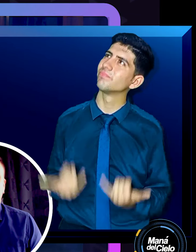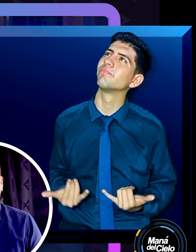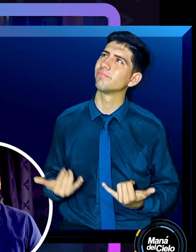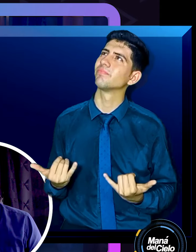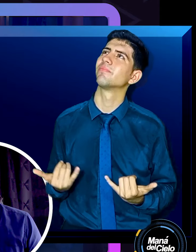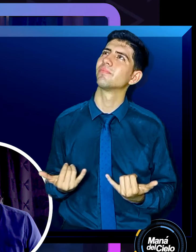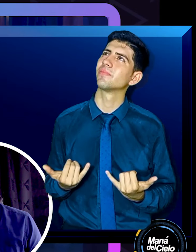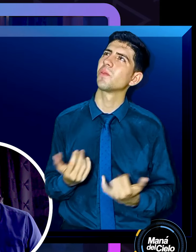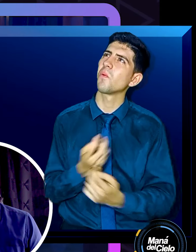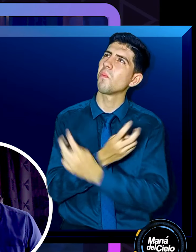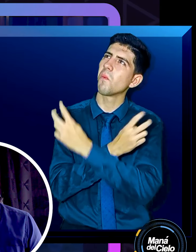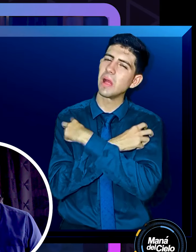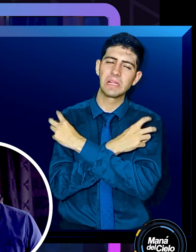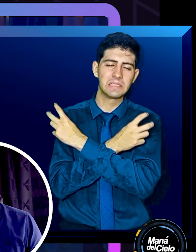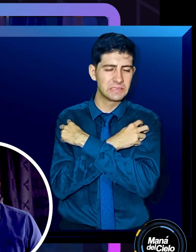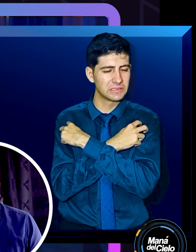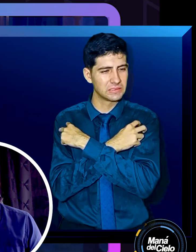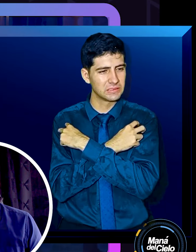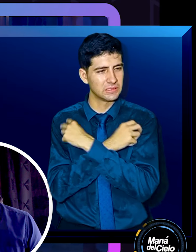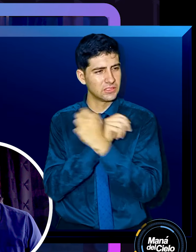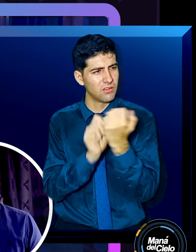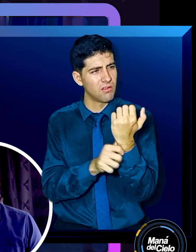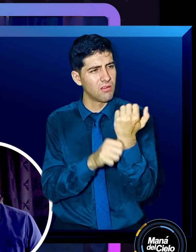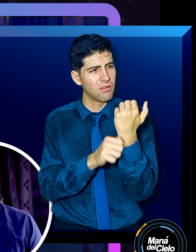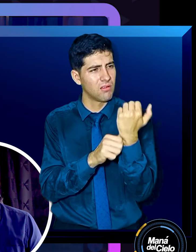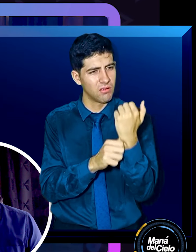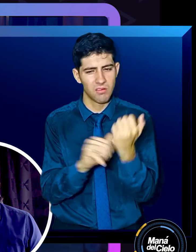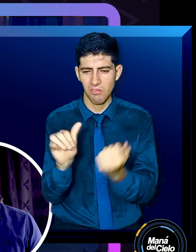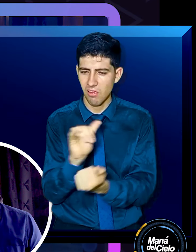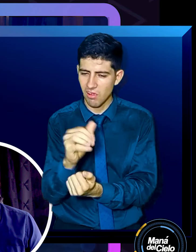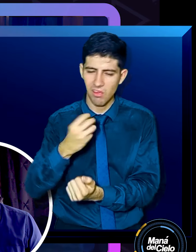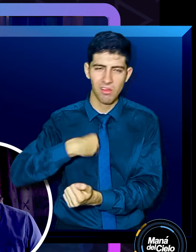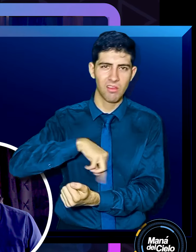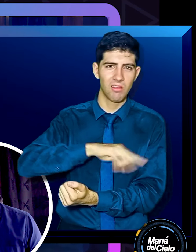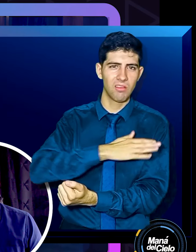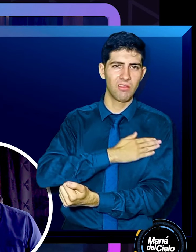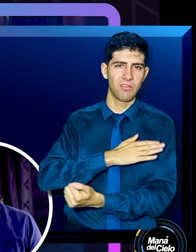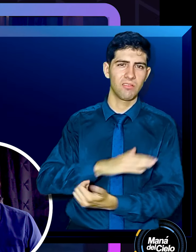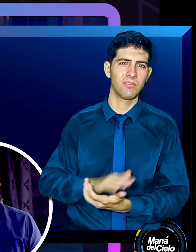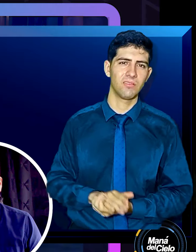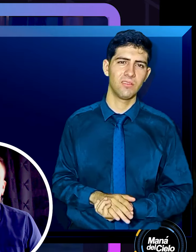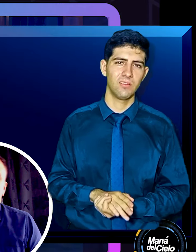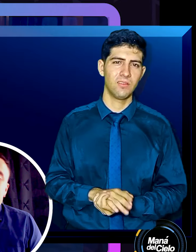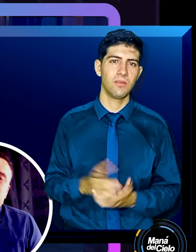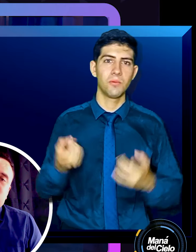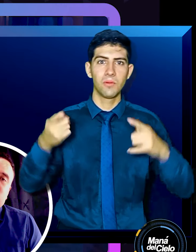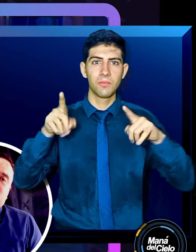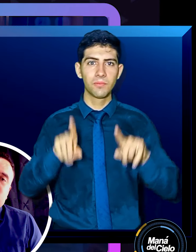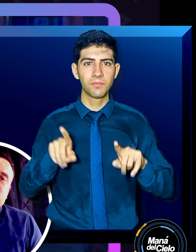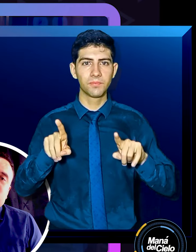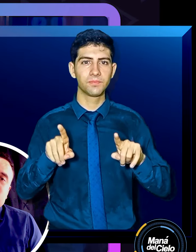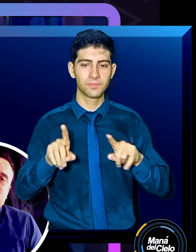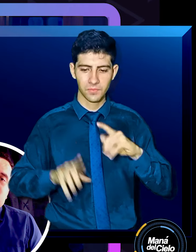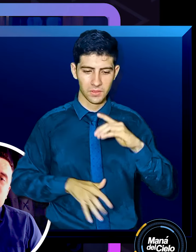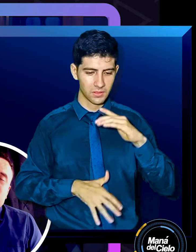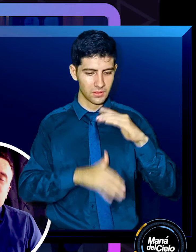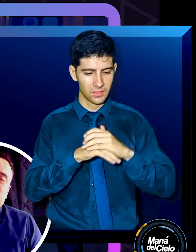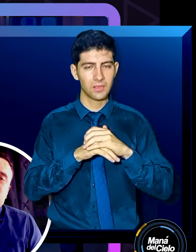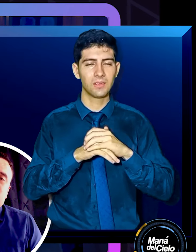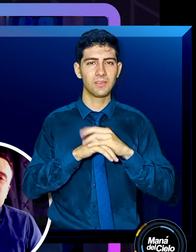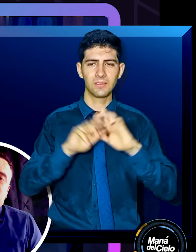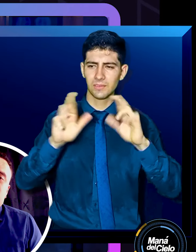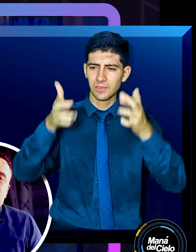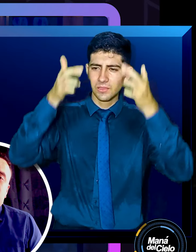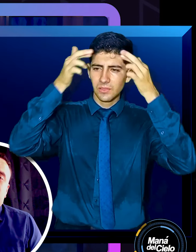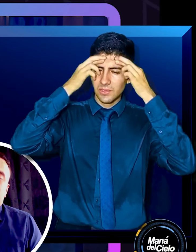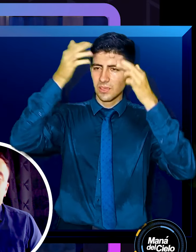hueso y carne como nosotros, tú eres como nosotros. Pero además, llenaste el puesto que Dios te dio, porque